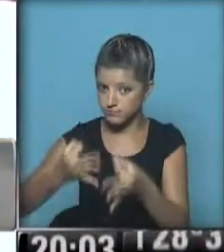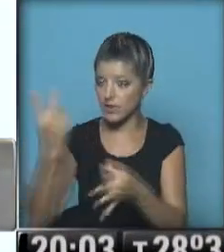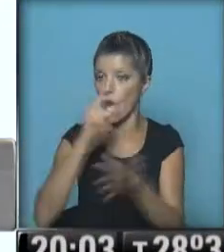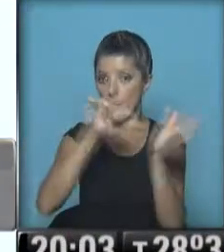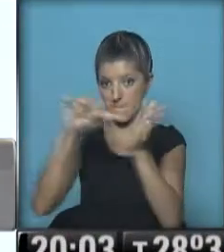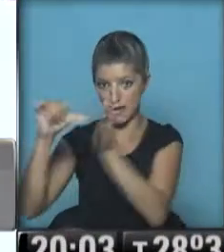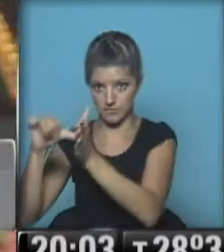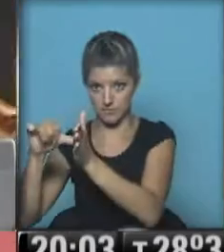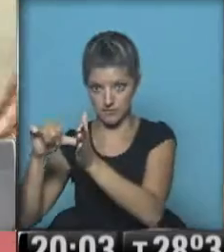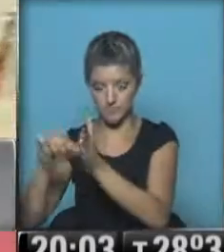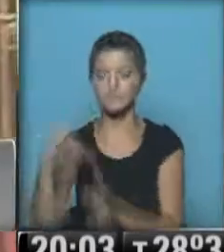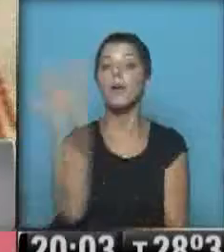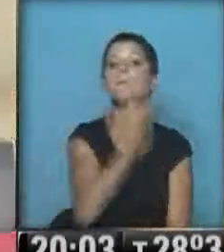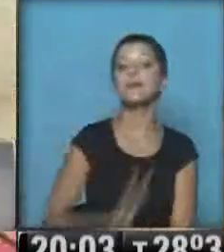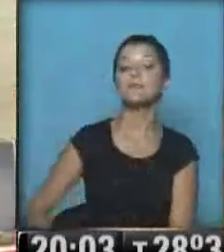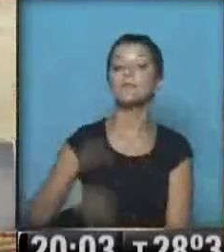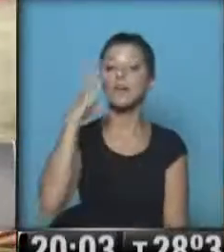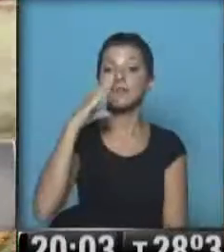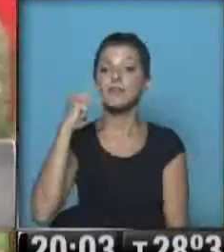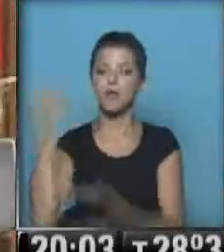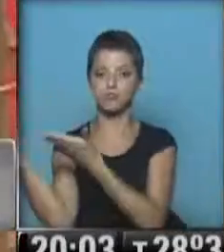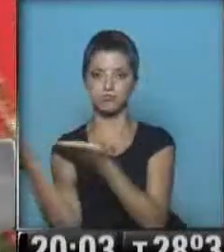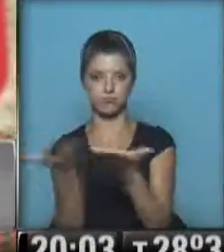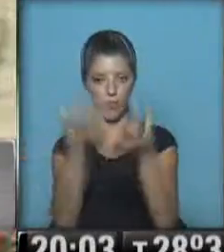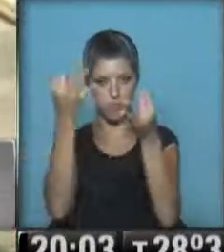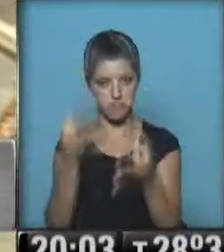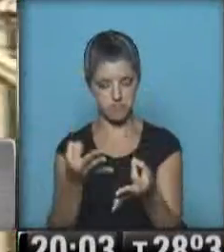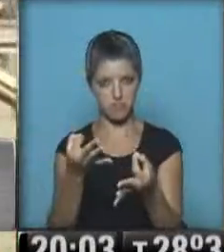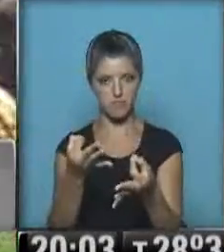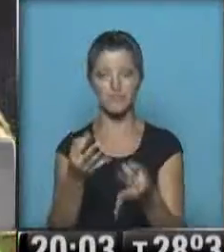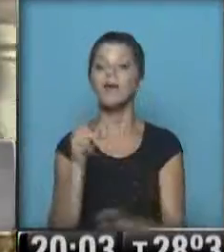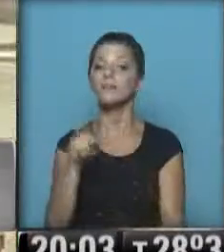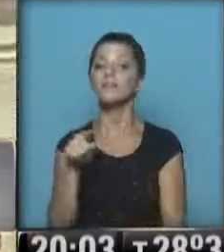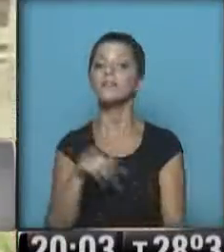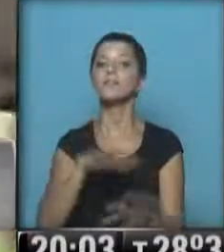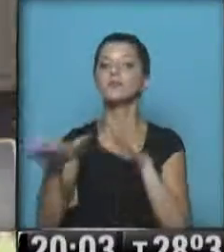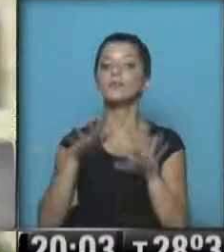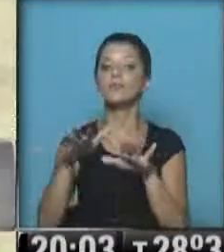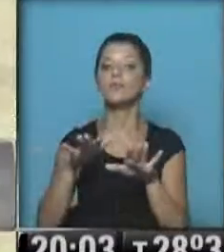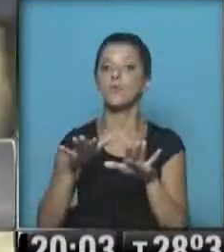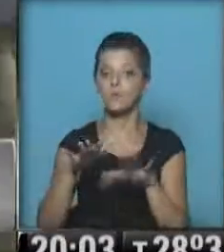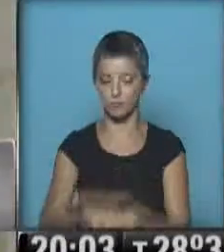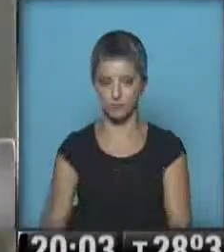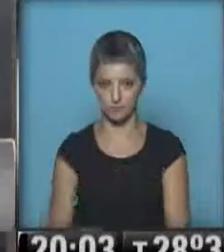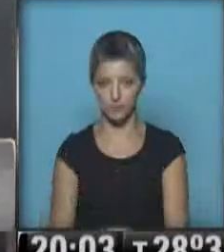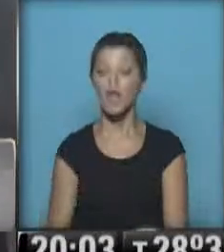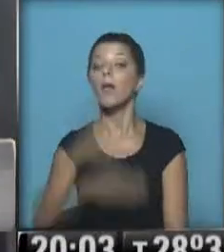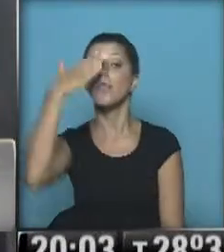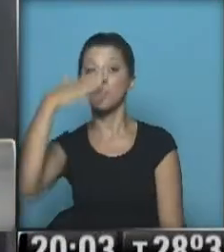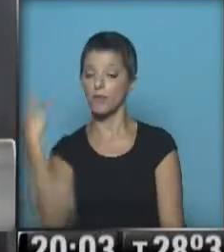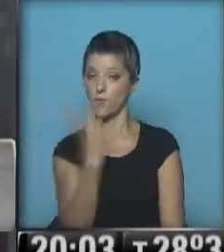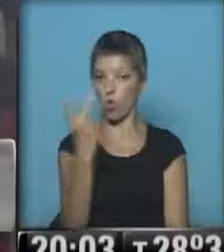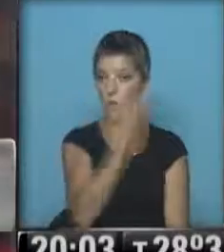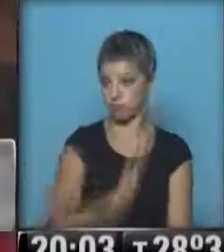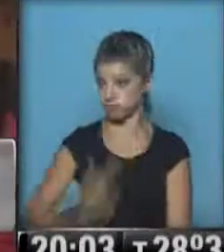China. Cristina Fernández fue recibida con los honores de jefa de Estado, pasando revista a las tropas. Luego, ambos